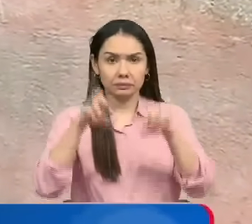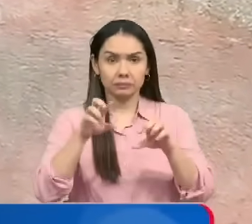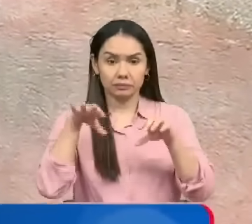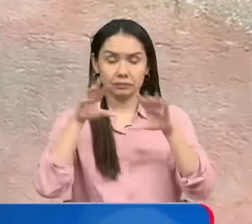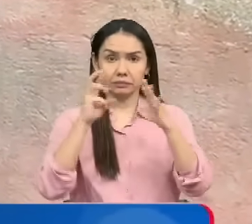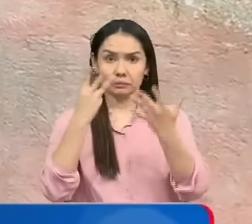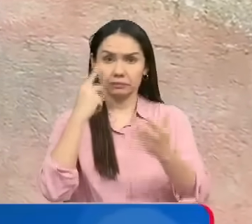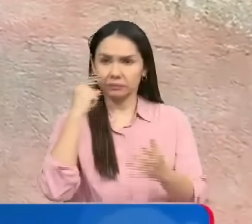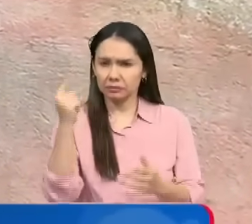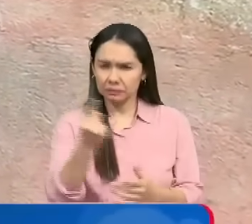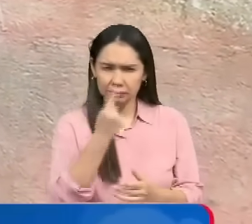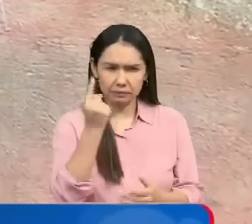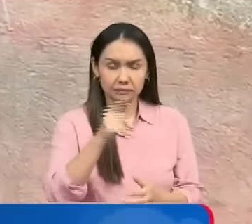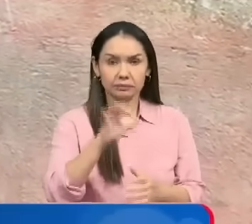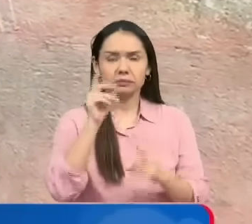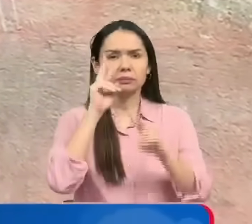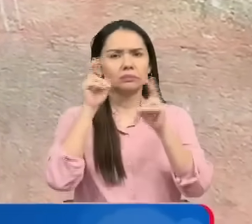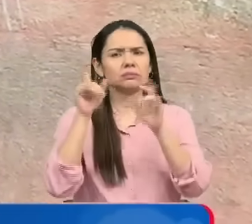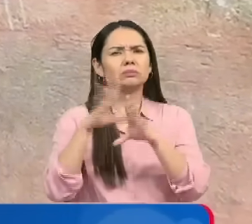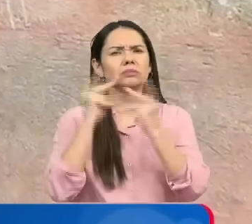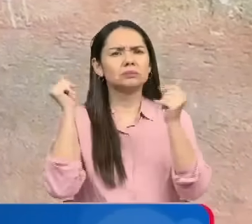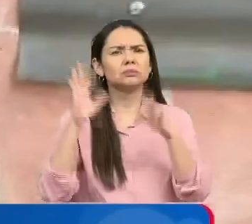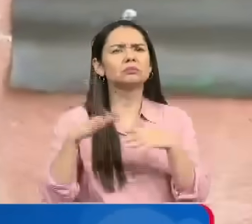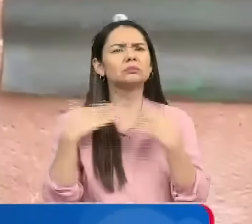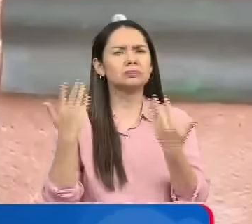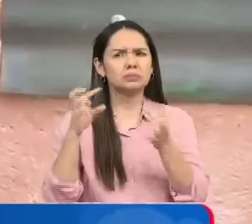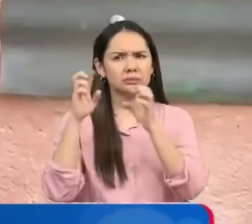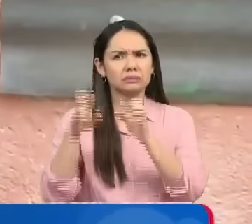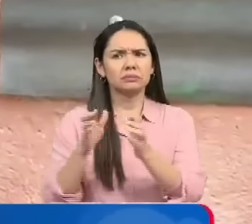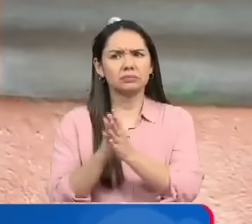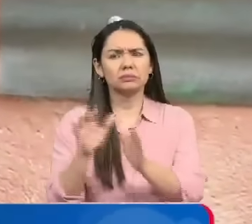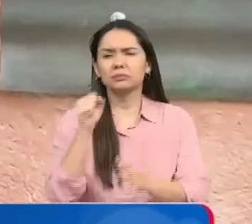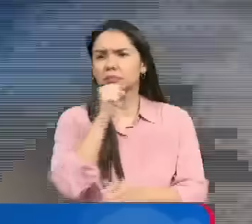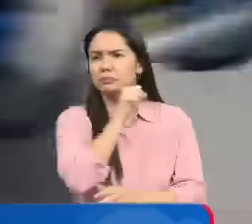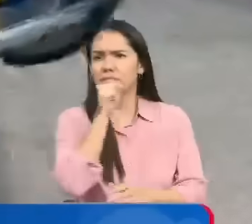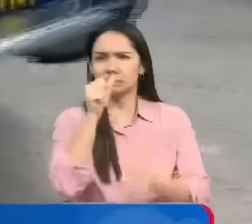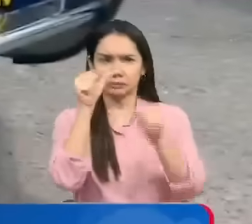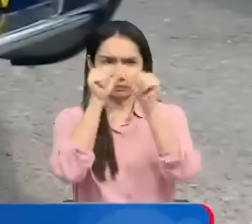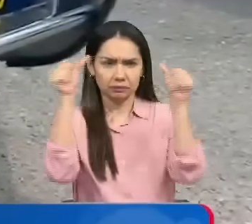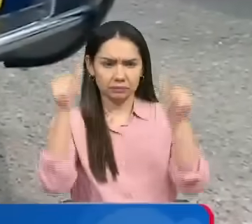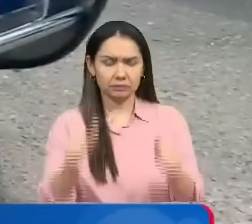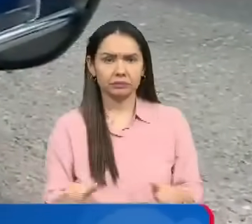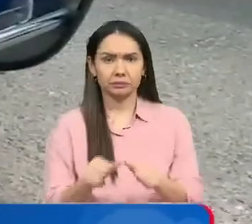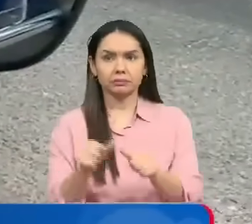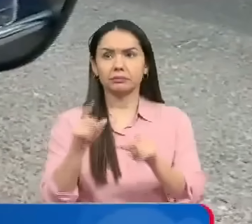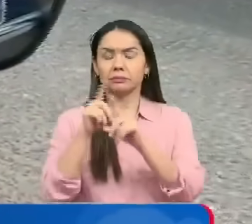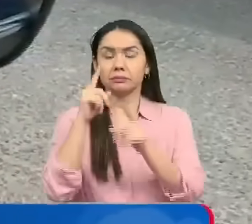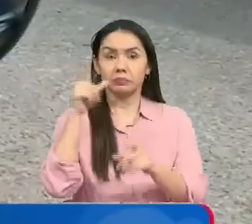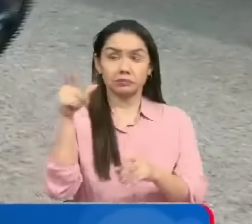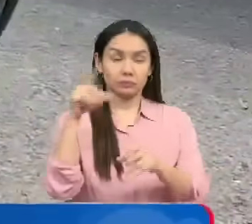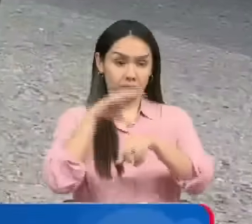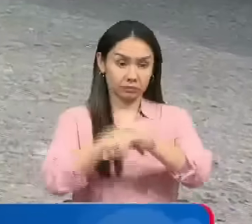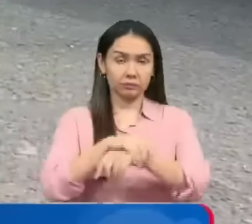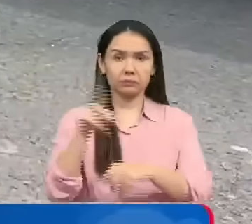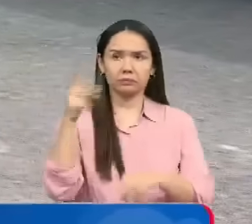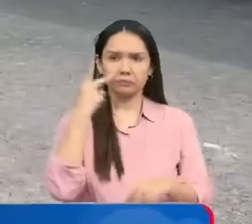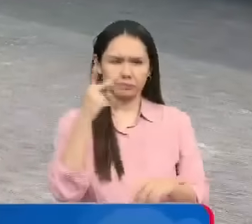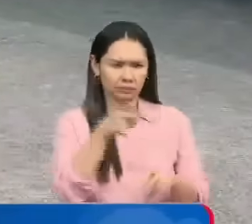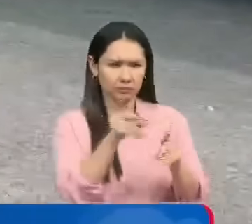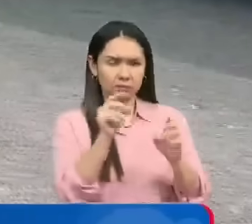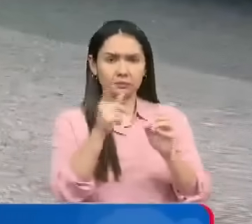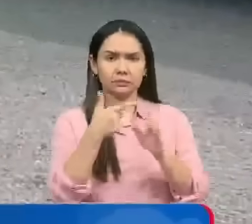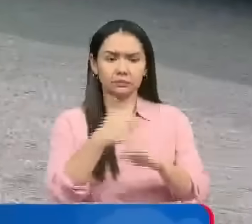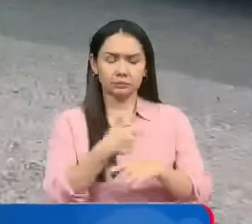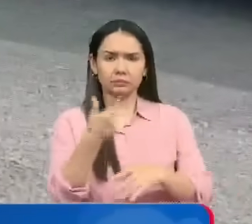18. Esto en seguimiento al caso de la desaparición y muerte del cantante guatemalteco Farruko Pop. Autoridades reportaron la incautación